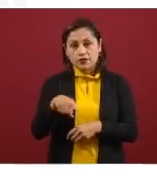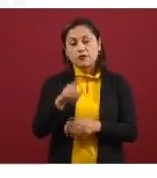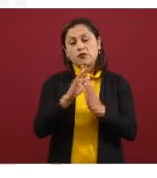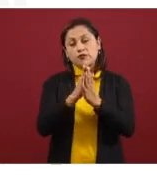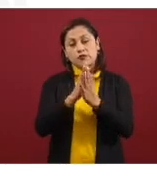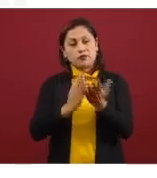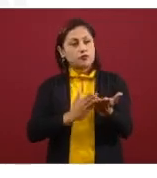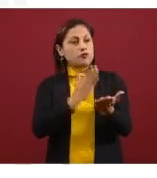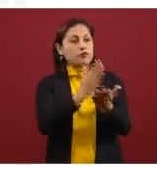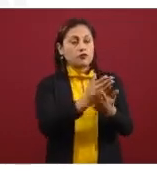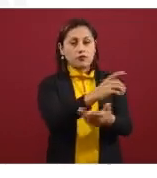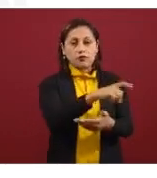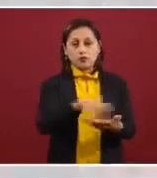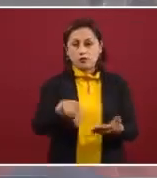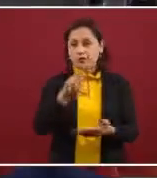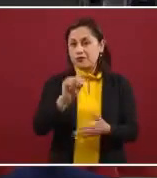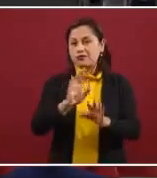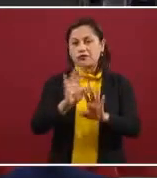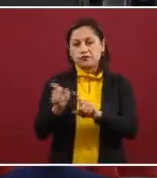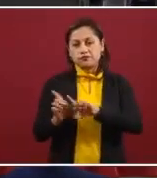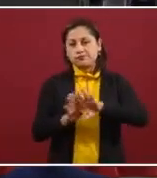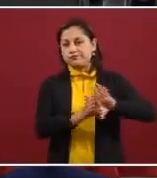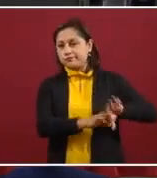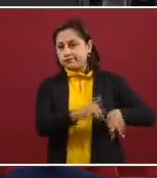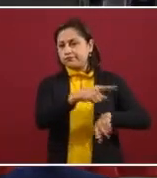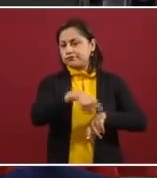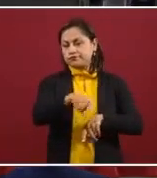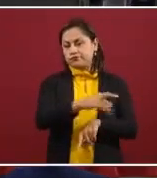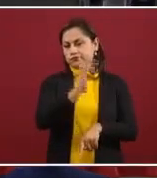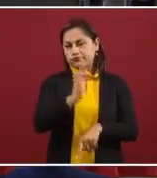y que estaremos atendiendo con fuerza pública.